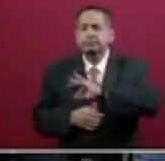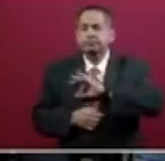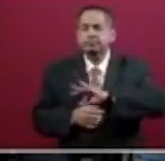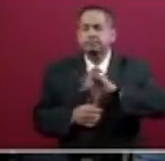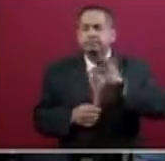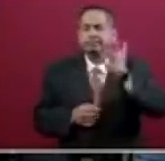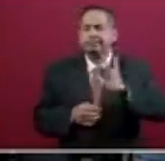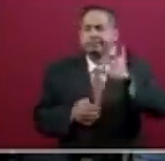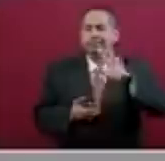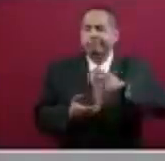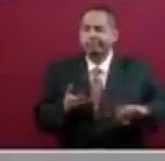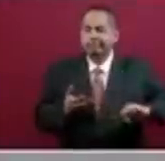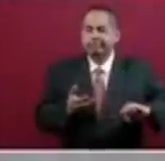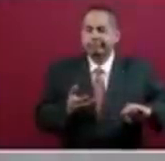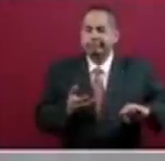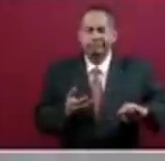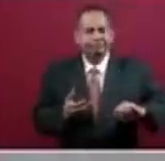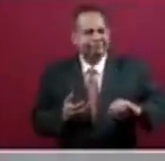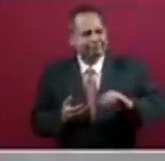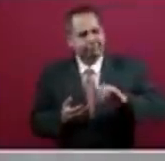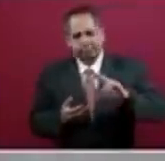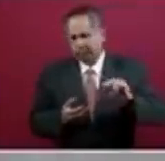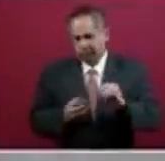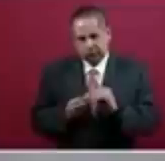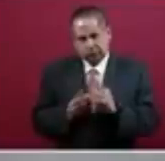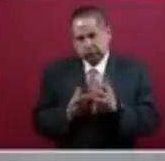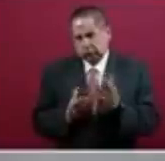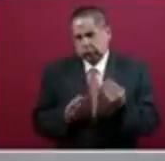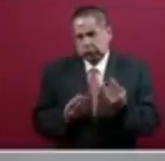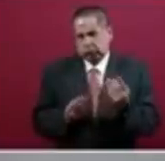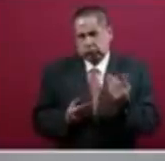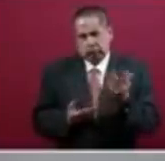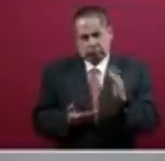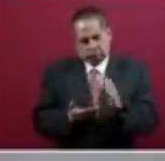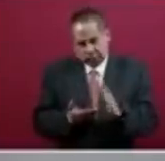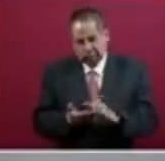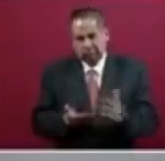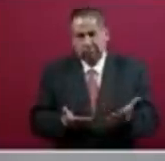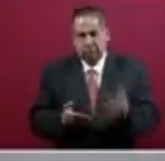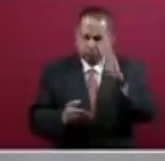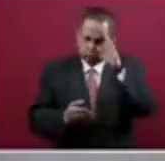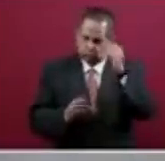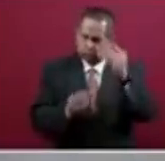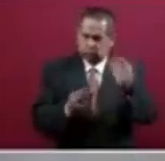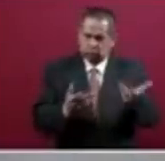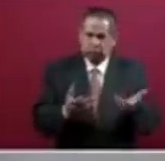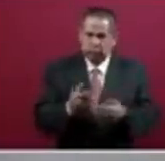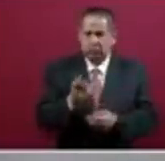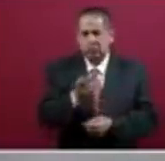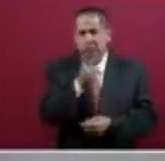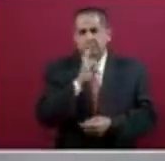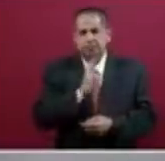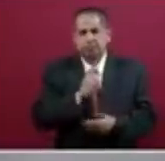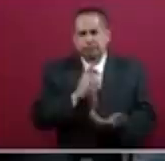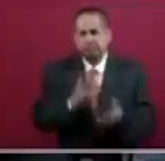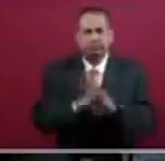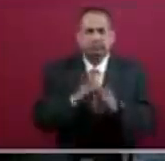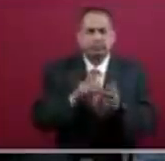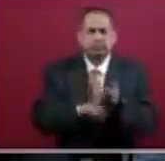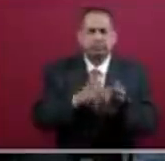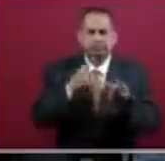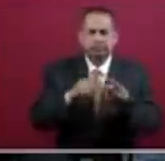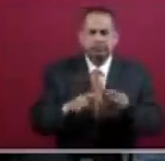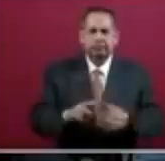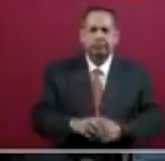recursos que les cobran extra por solo enviar el dinero, bajen y no sean tan altos. Si me puede contestar esa pregunta y la